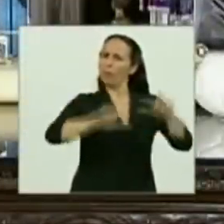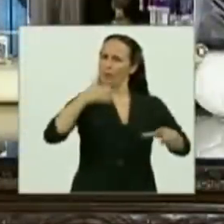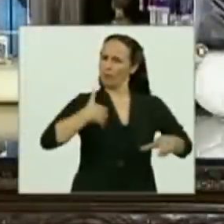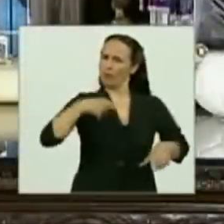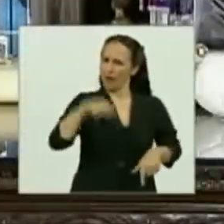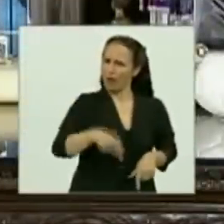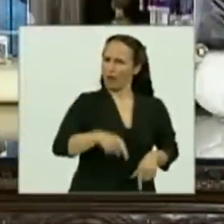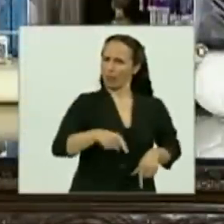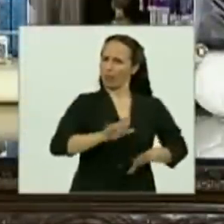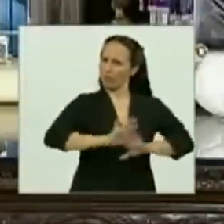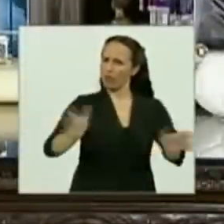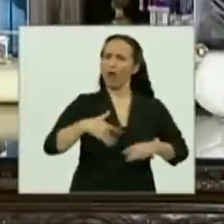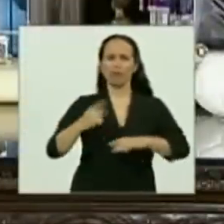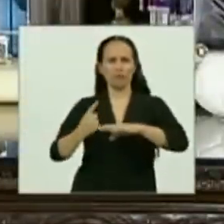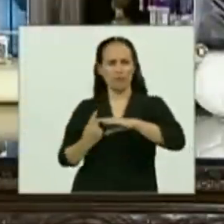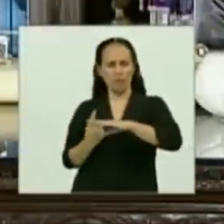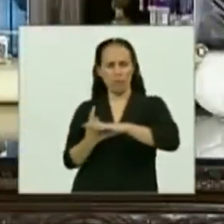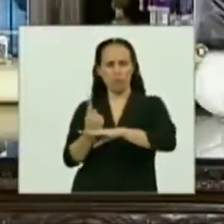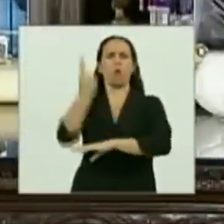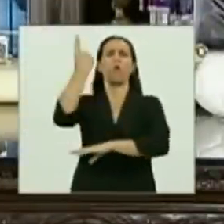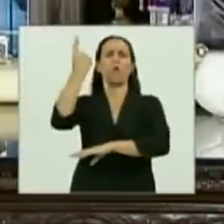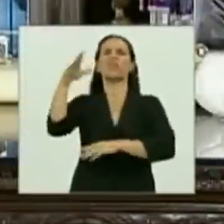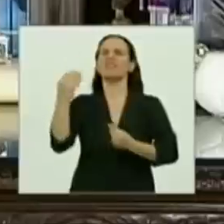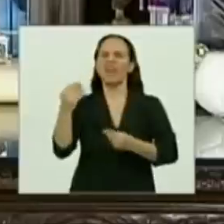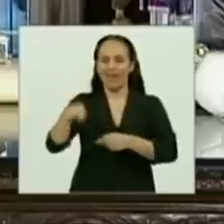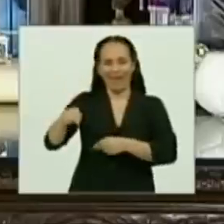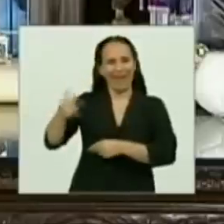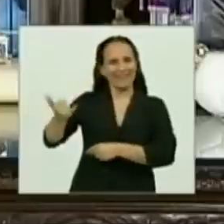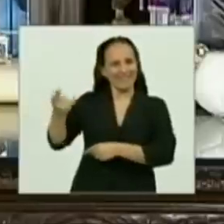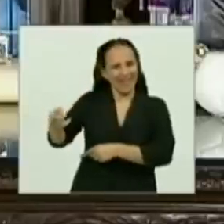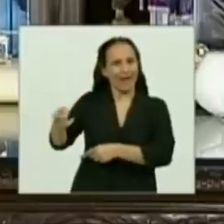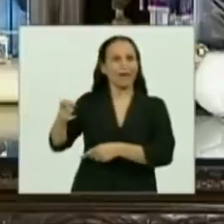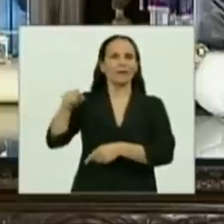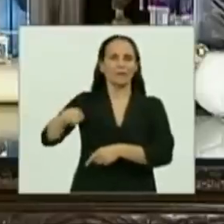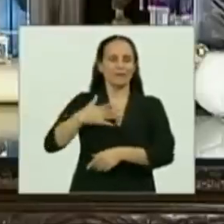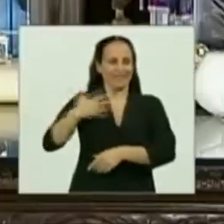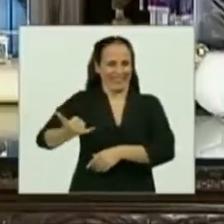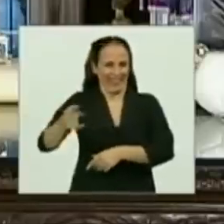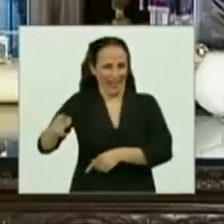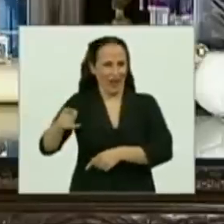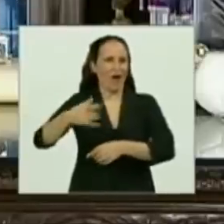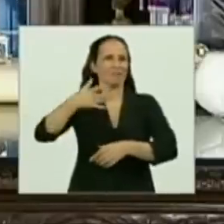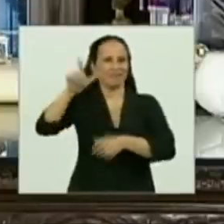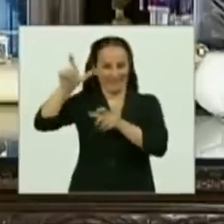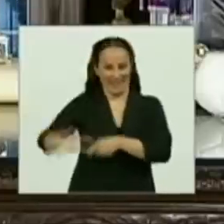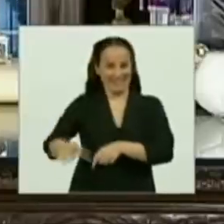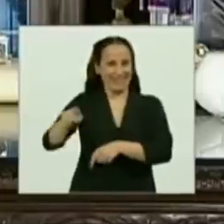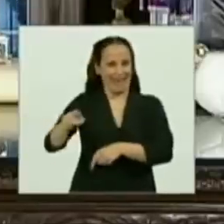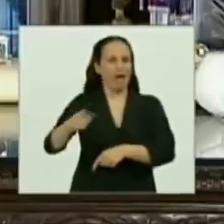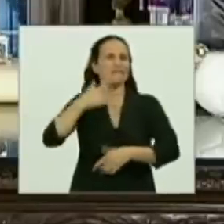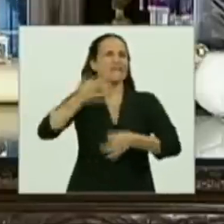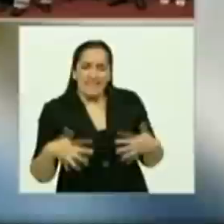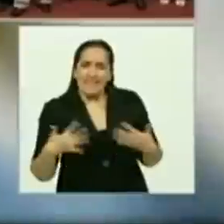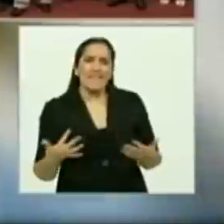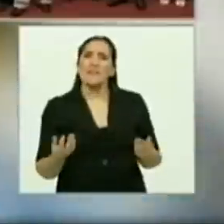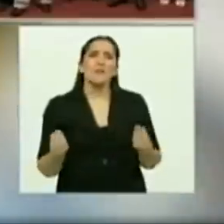los argentinos, al espacio, esto que tengo aquí, esta maqueta, la maqueta la tengo yo, el original ya está en